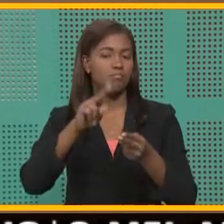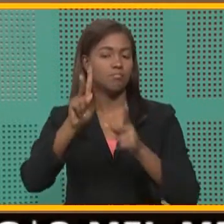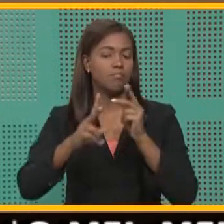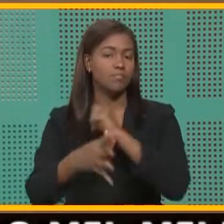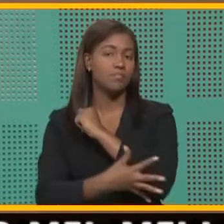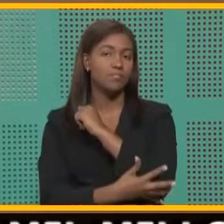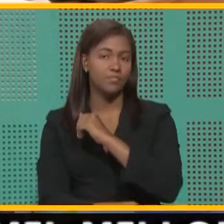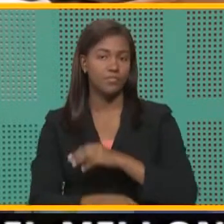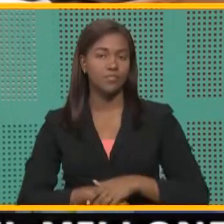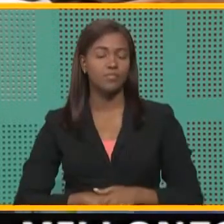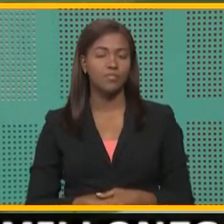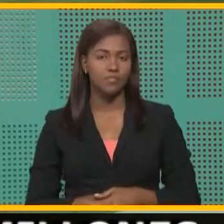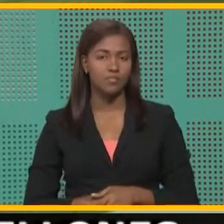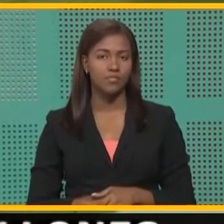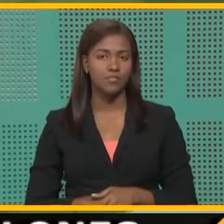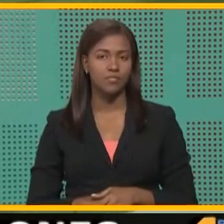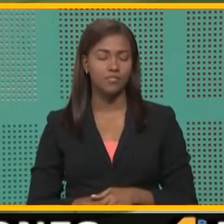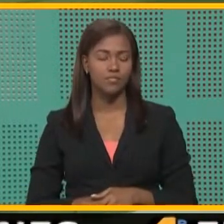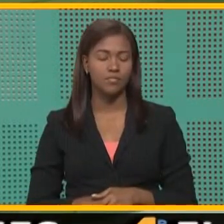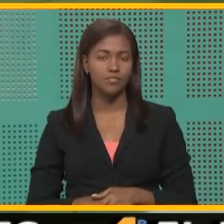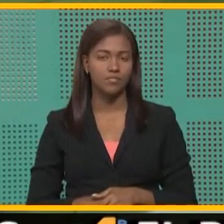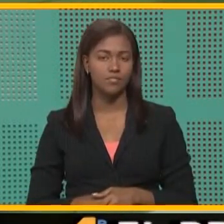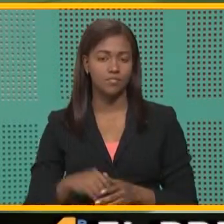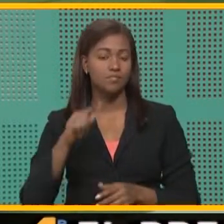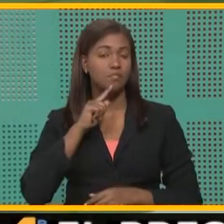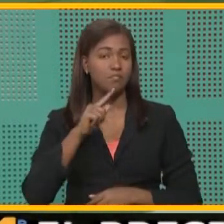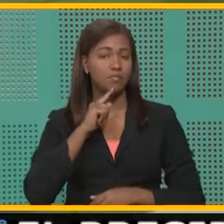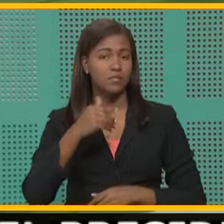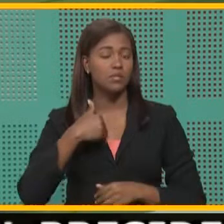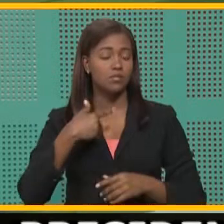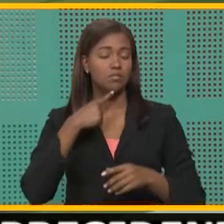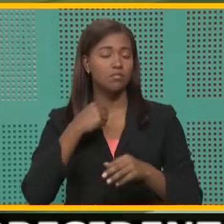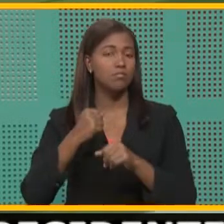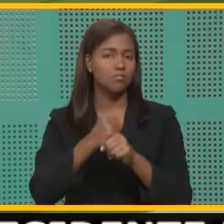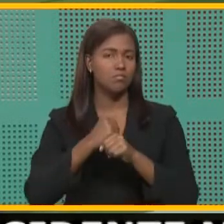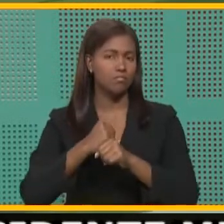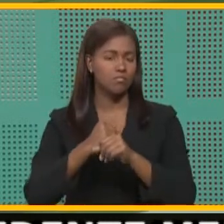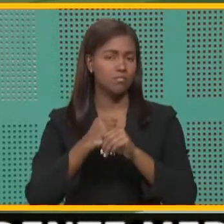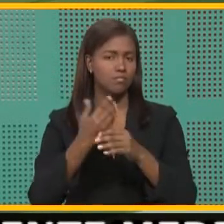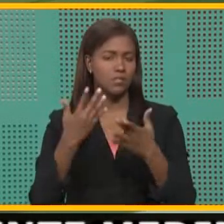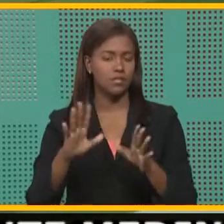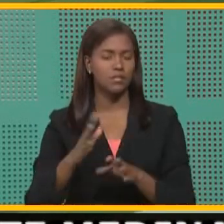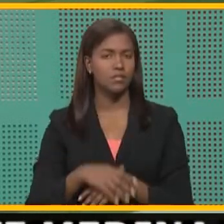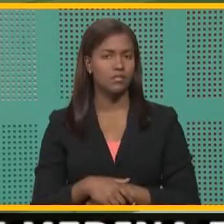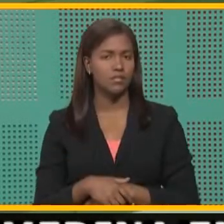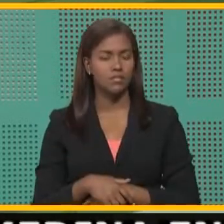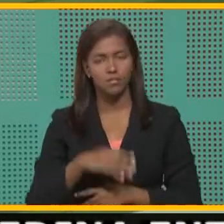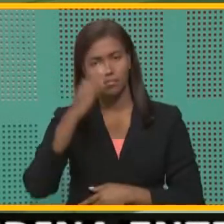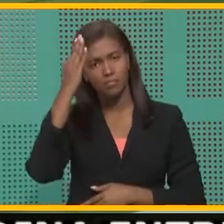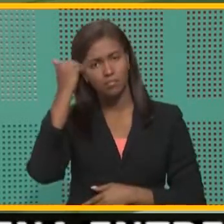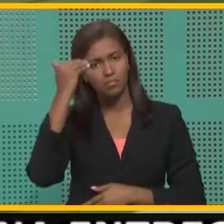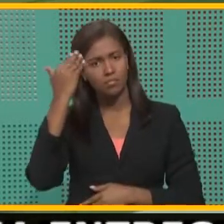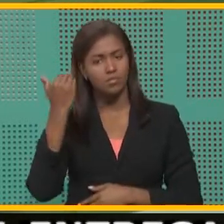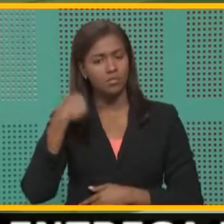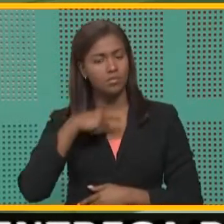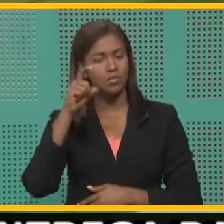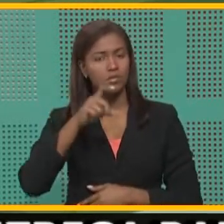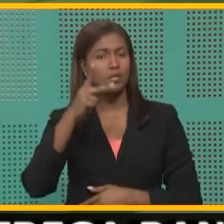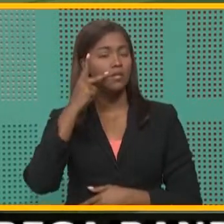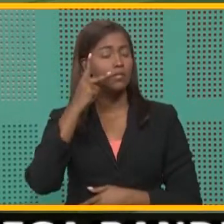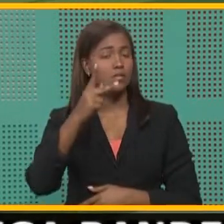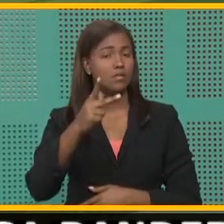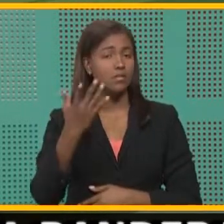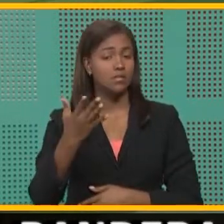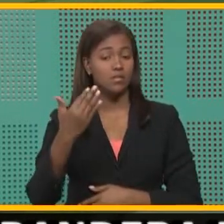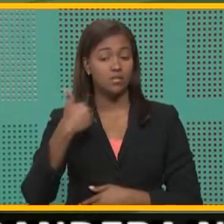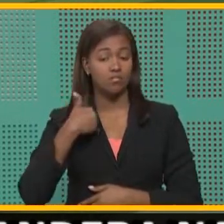pobreza. Realmente de antemano está asegurado, porque hay que ver